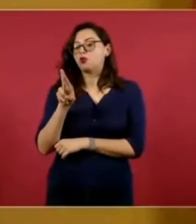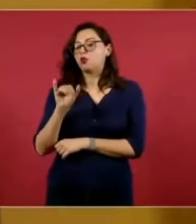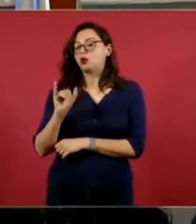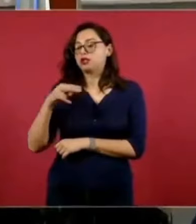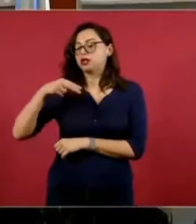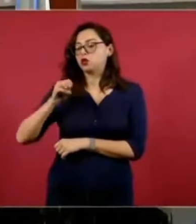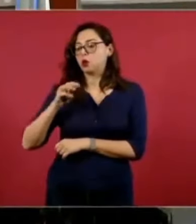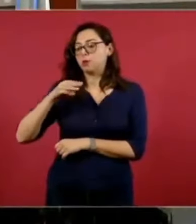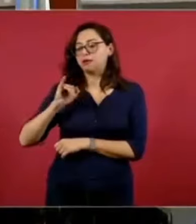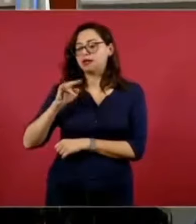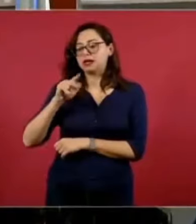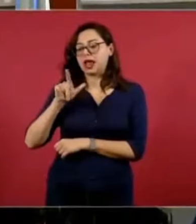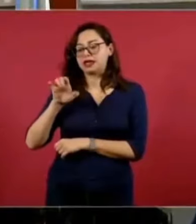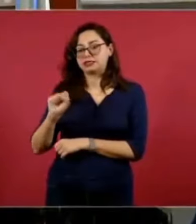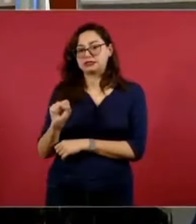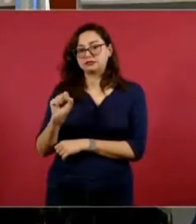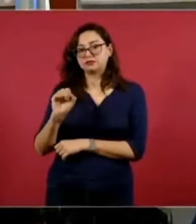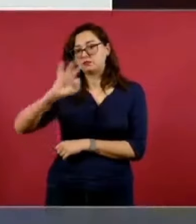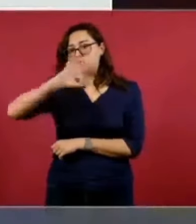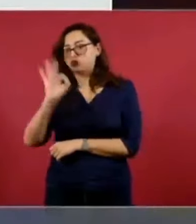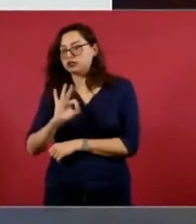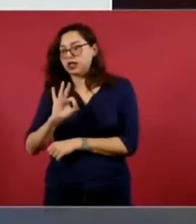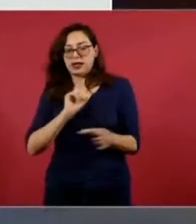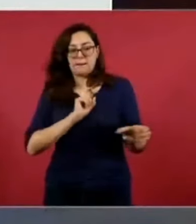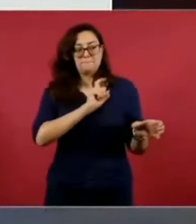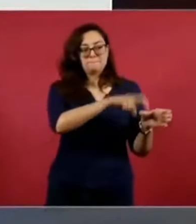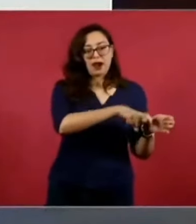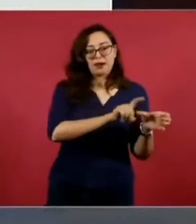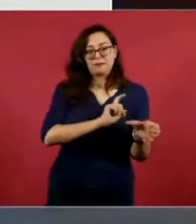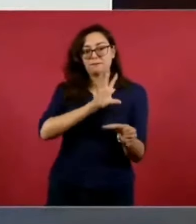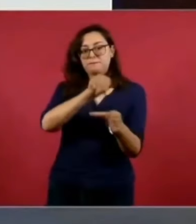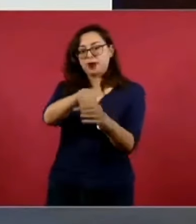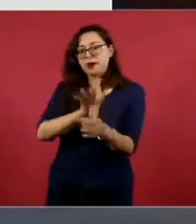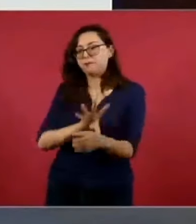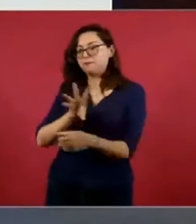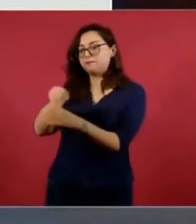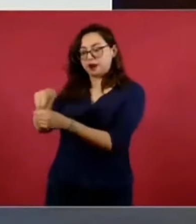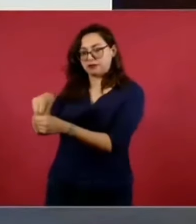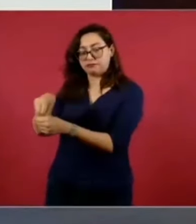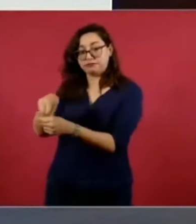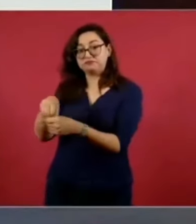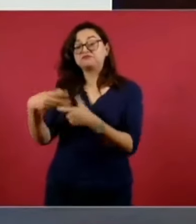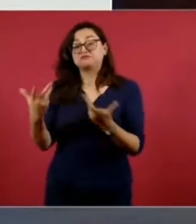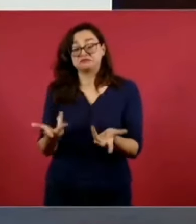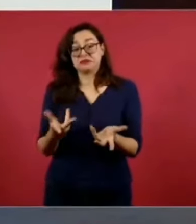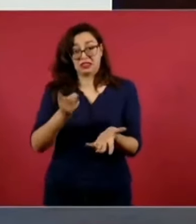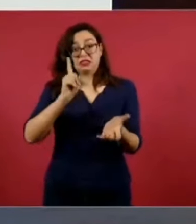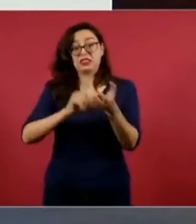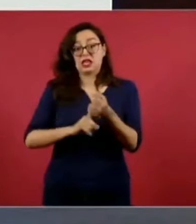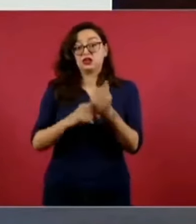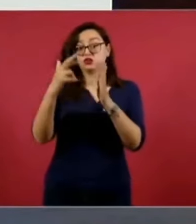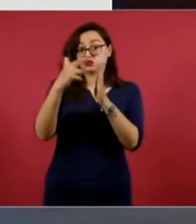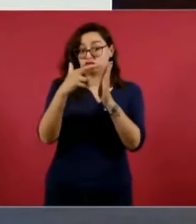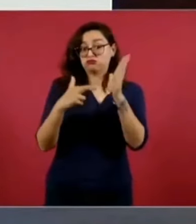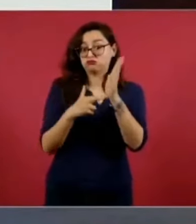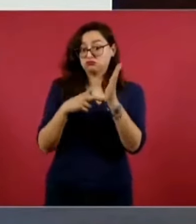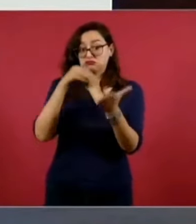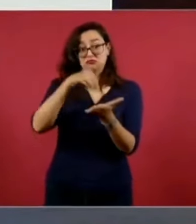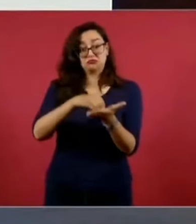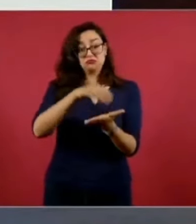y hay dos reglas muy importantes que establece nuestra Constitución que como aquí podemos ver en el